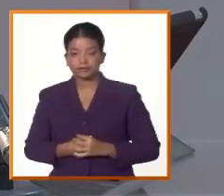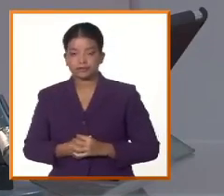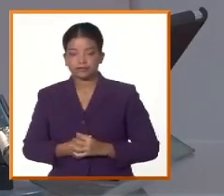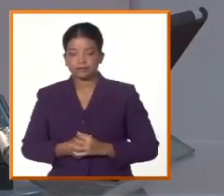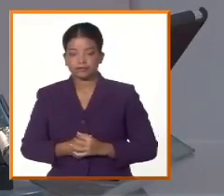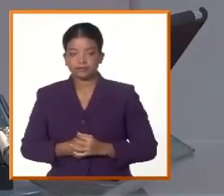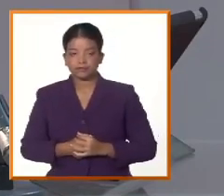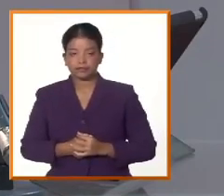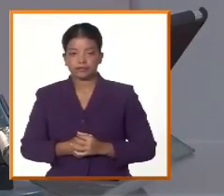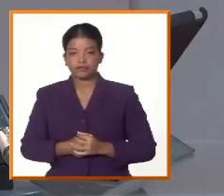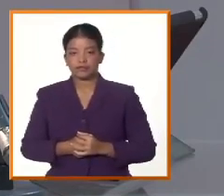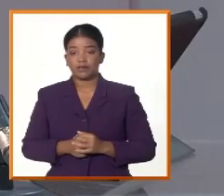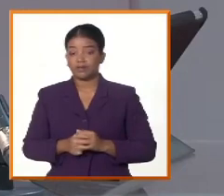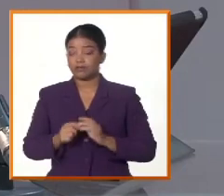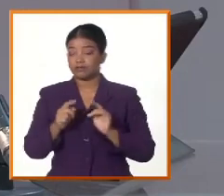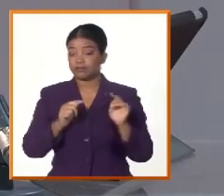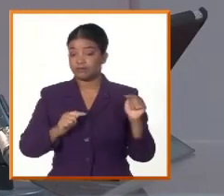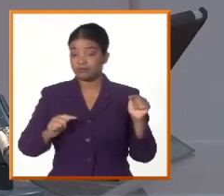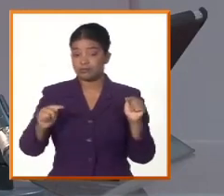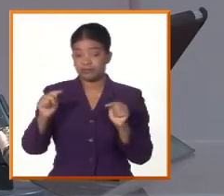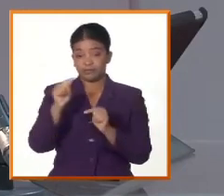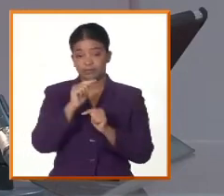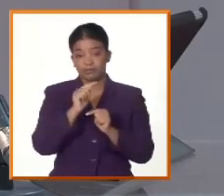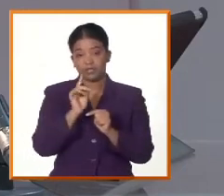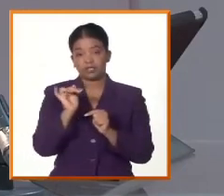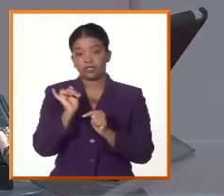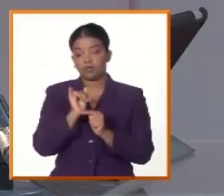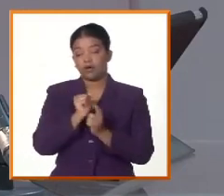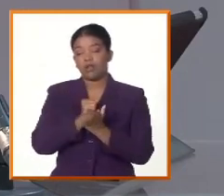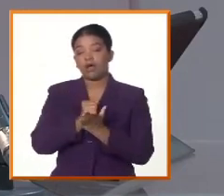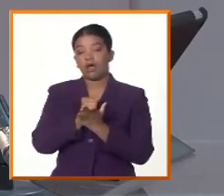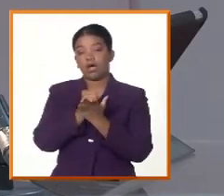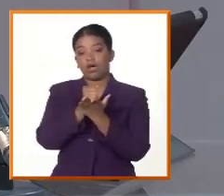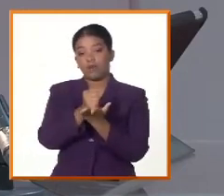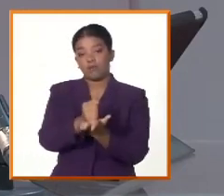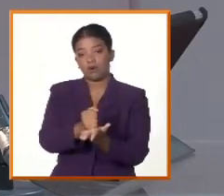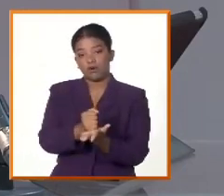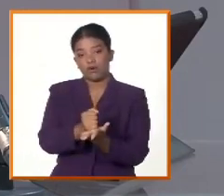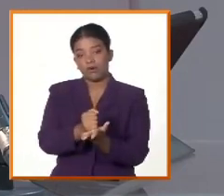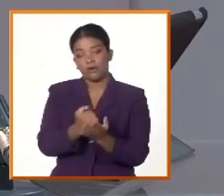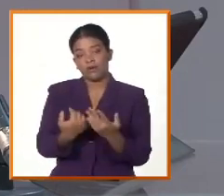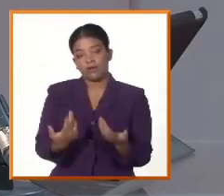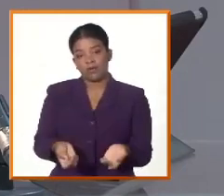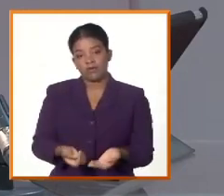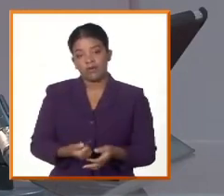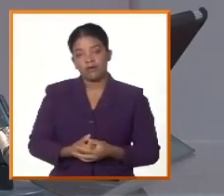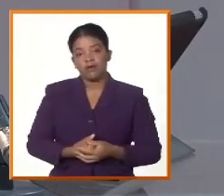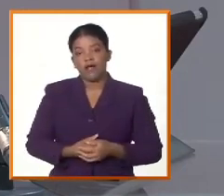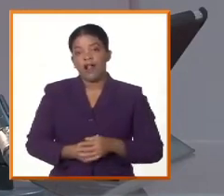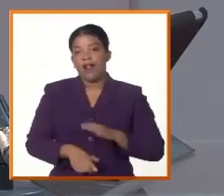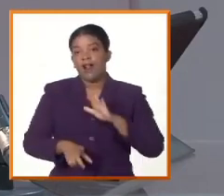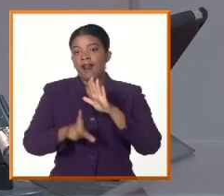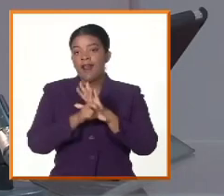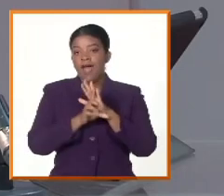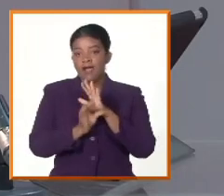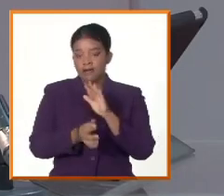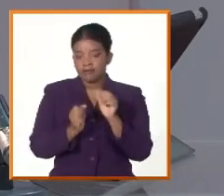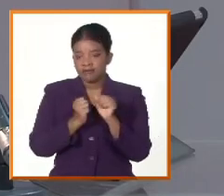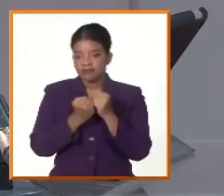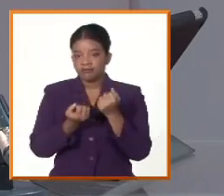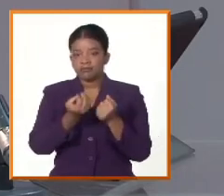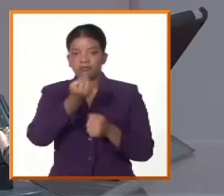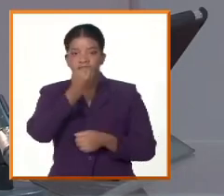acompañando fundamentalmente y apoyando el tema de la ley de soberanía los